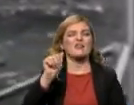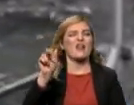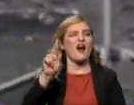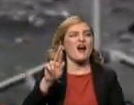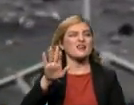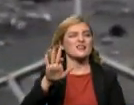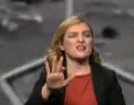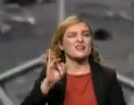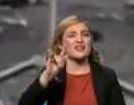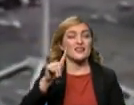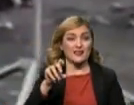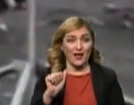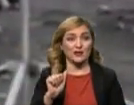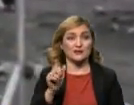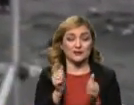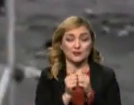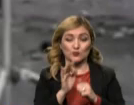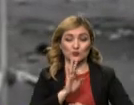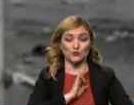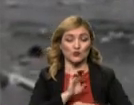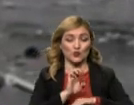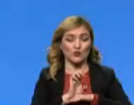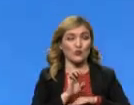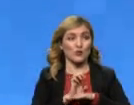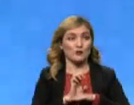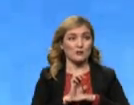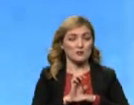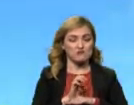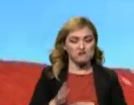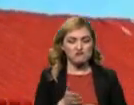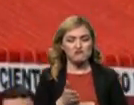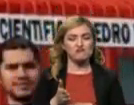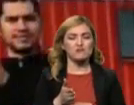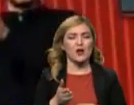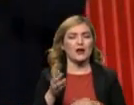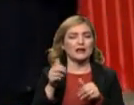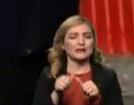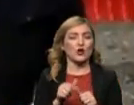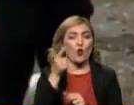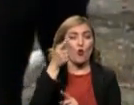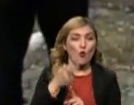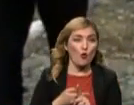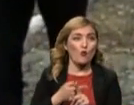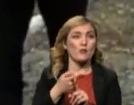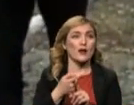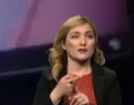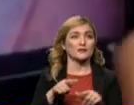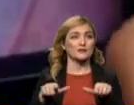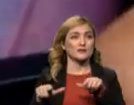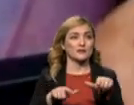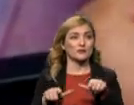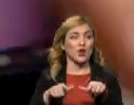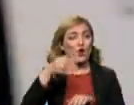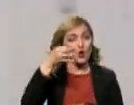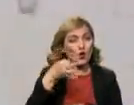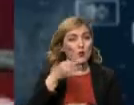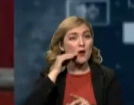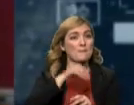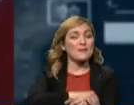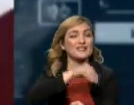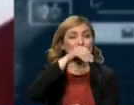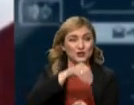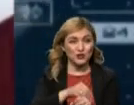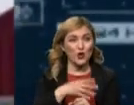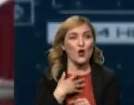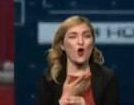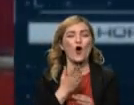como comenzó la travesía del equipo técnico de la entidad, donde permanecieron durante 1 mes en la Antártida para cumplir con la misión, la